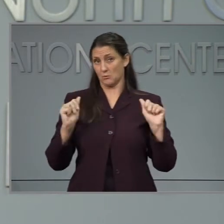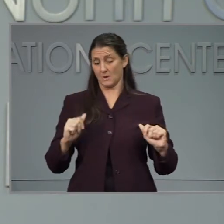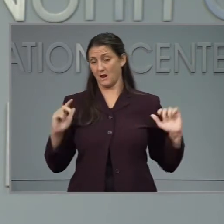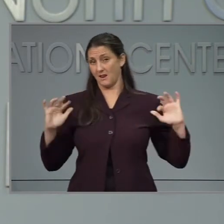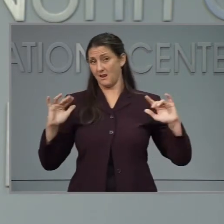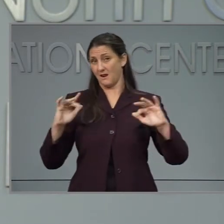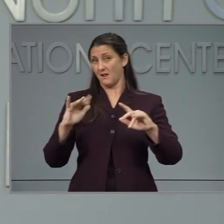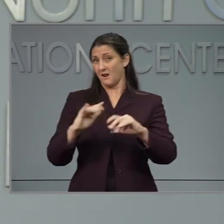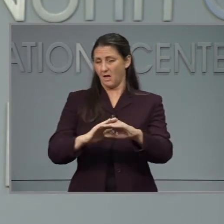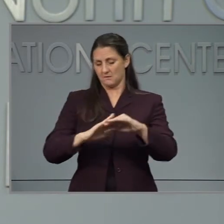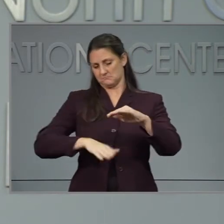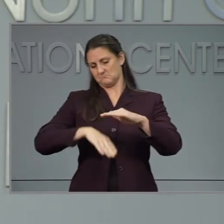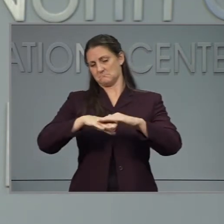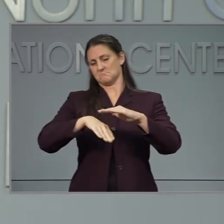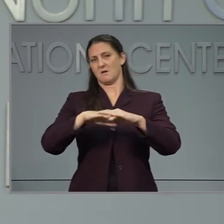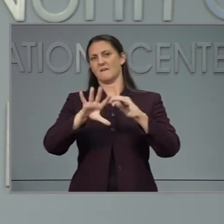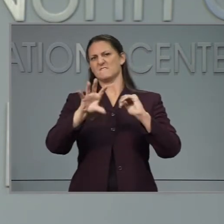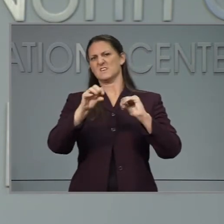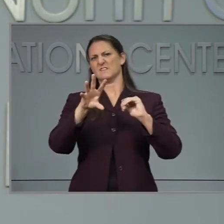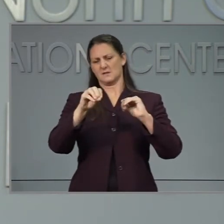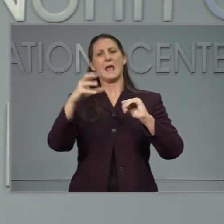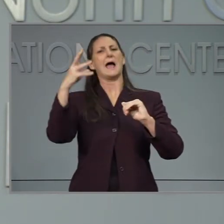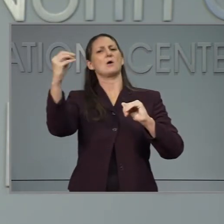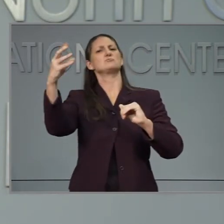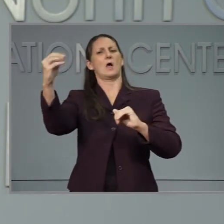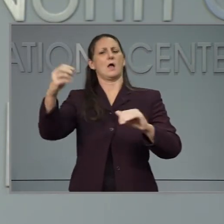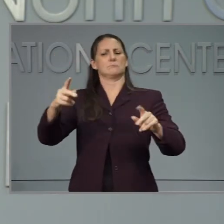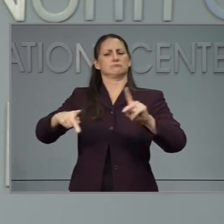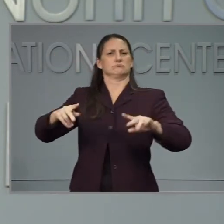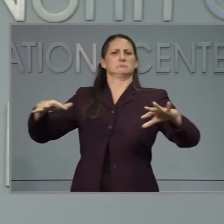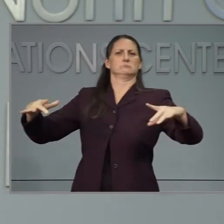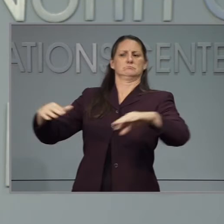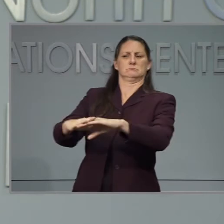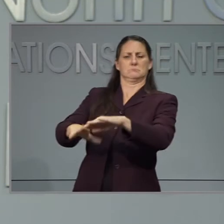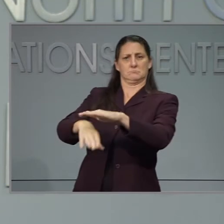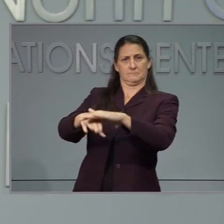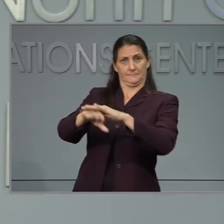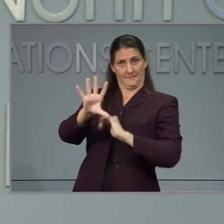que las personas se reúnen 50 personas al aire libre. Esto